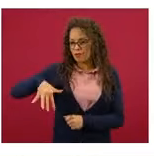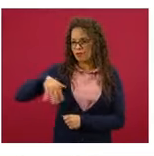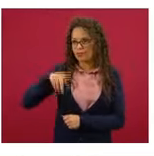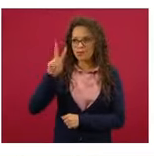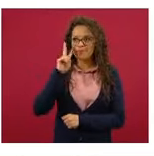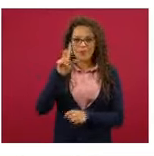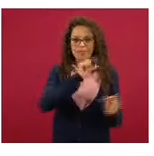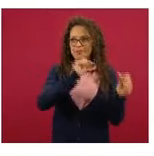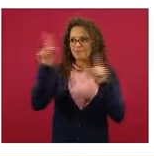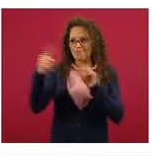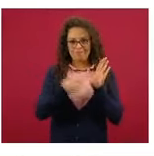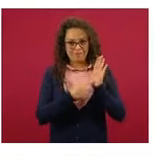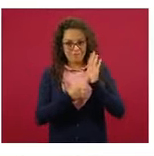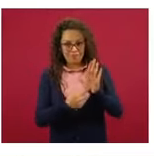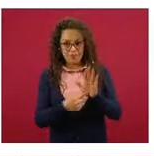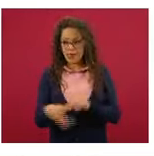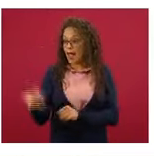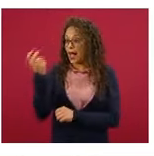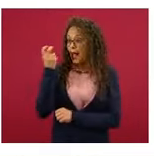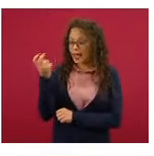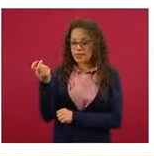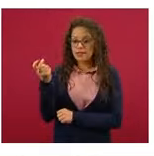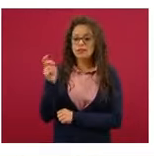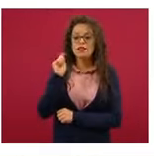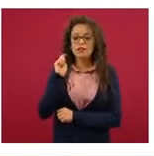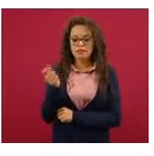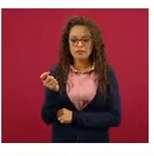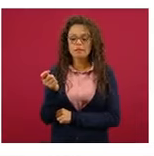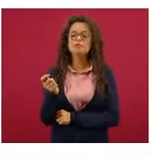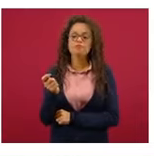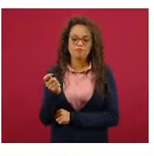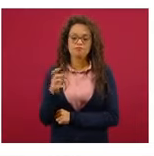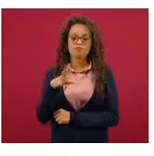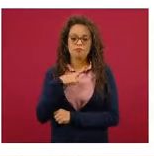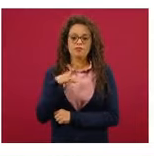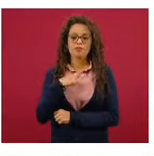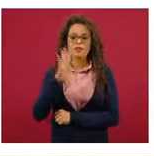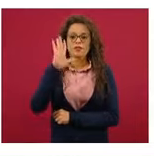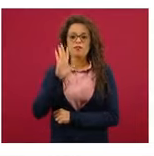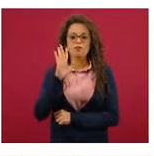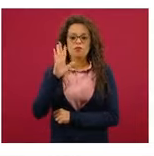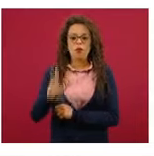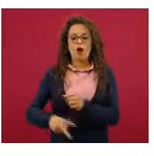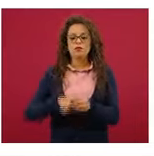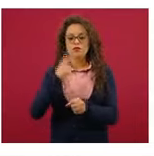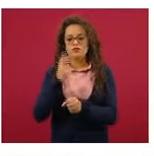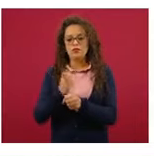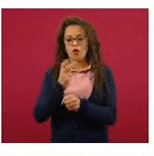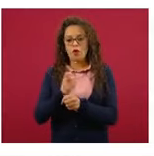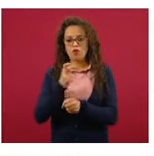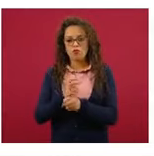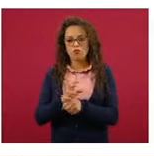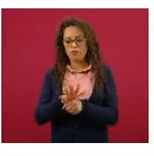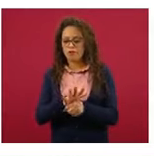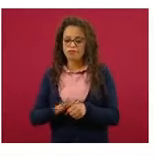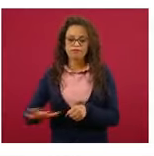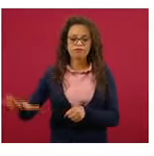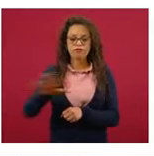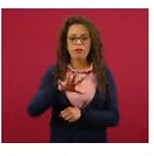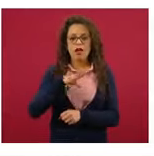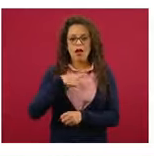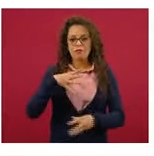ahora sí, más bien Marruecos es el que contribuye a esta segunda ola que vemos en la región, esta